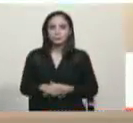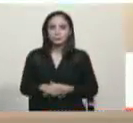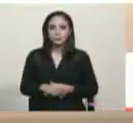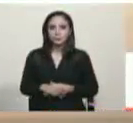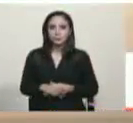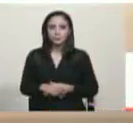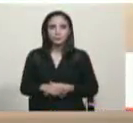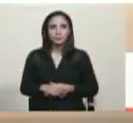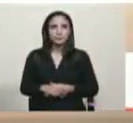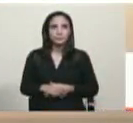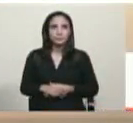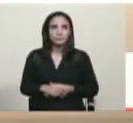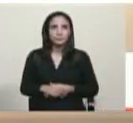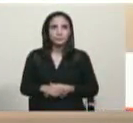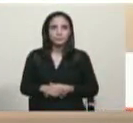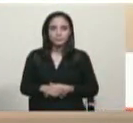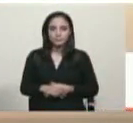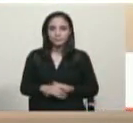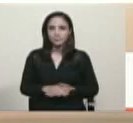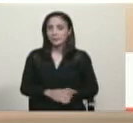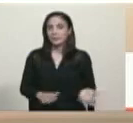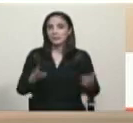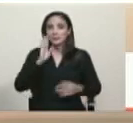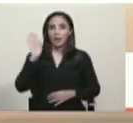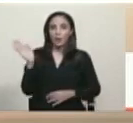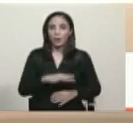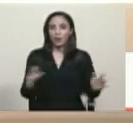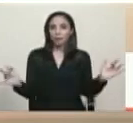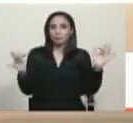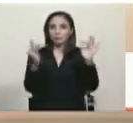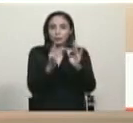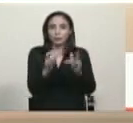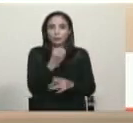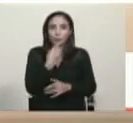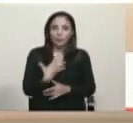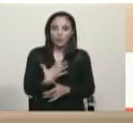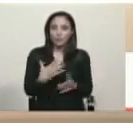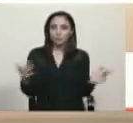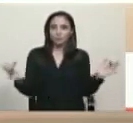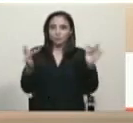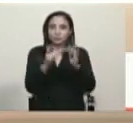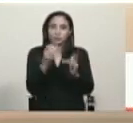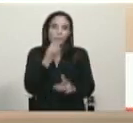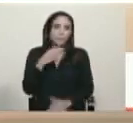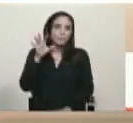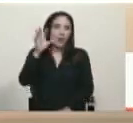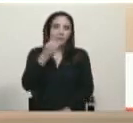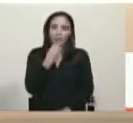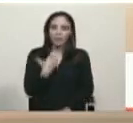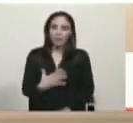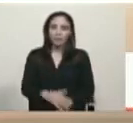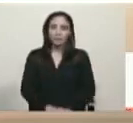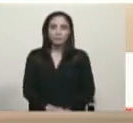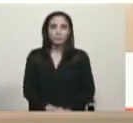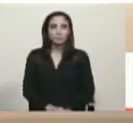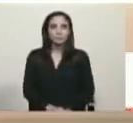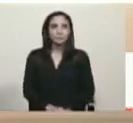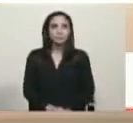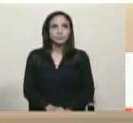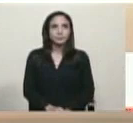la cuna de Antonio José de Sucre, Naguará. Pues qué belleza, qué patria tan bella tenemos. Tenemos